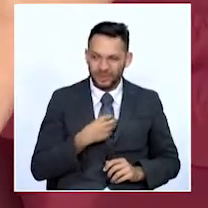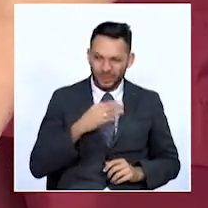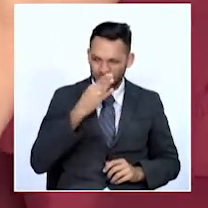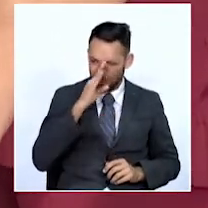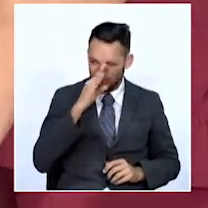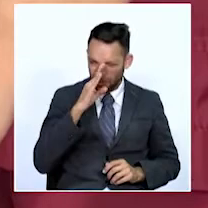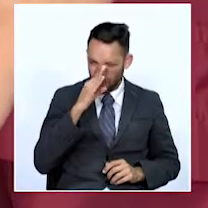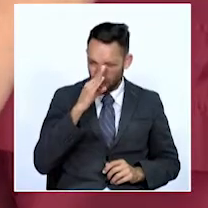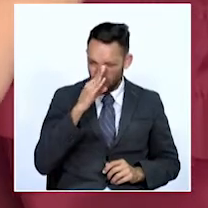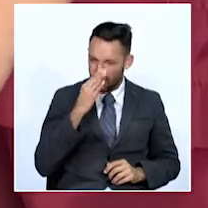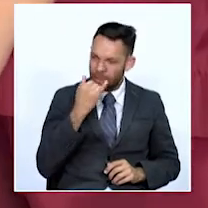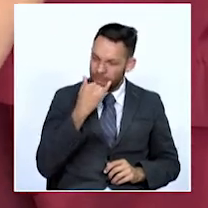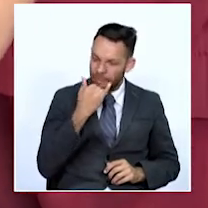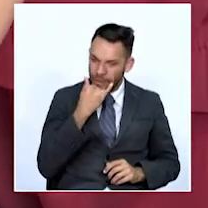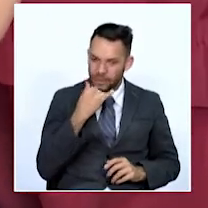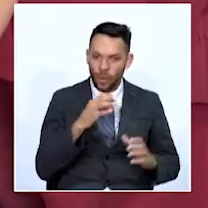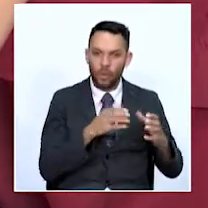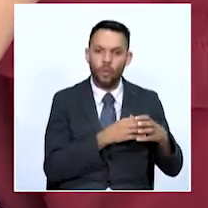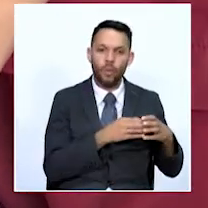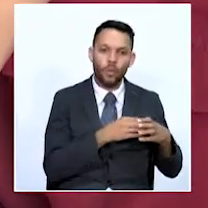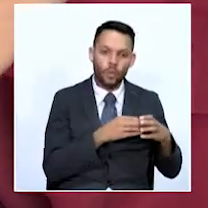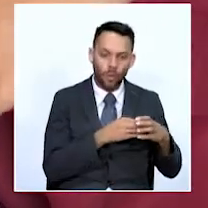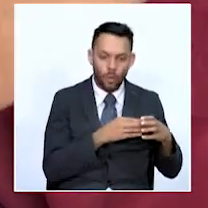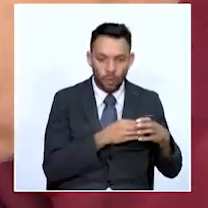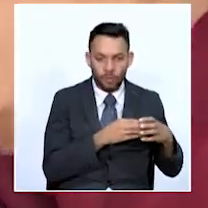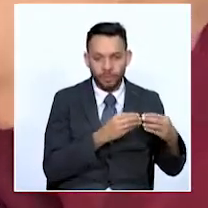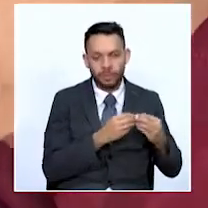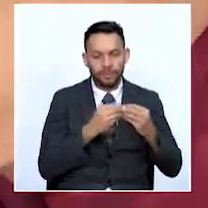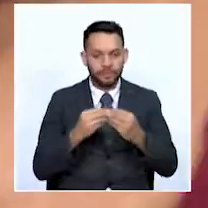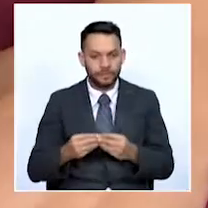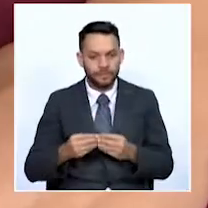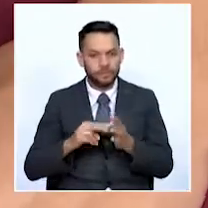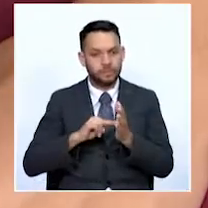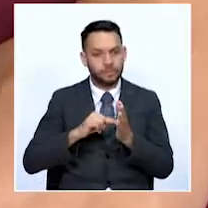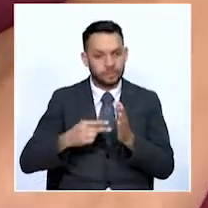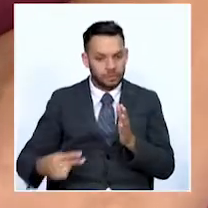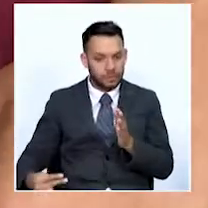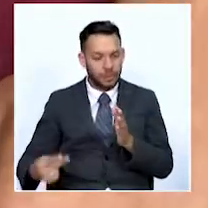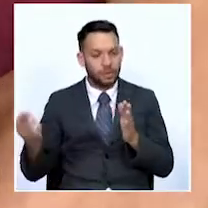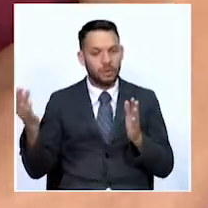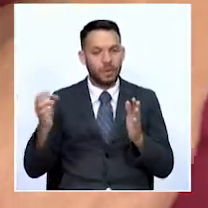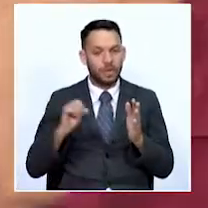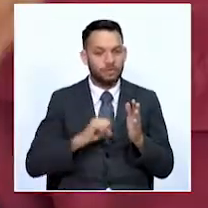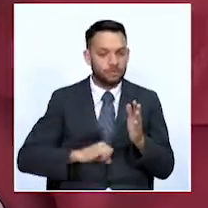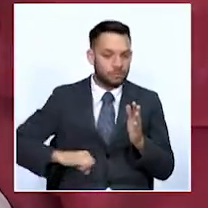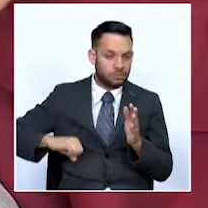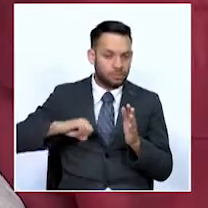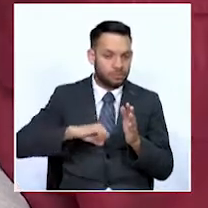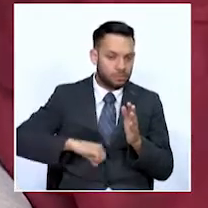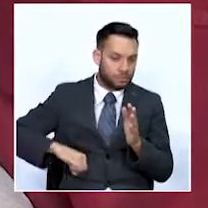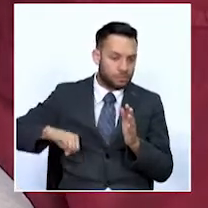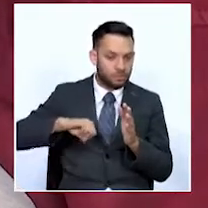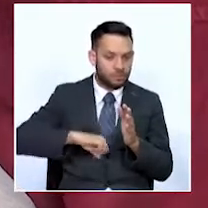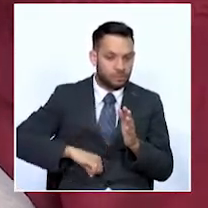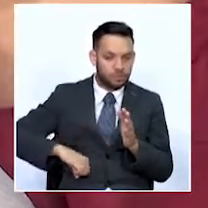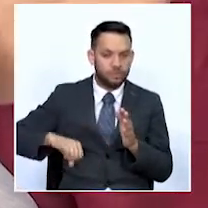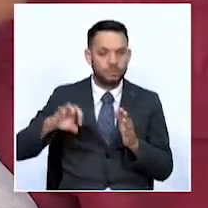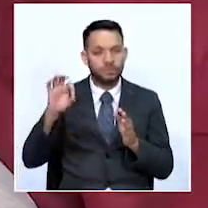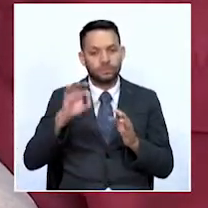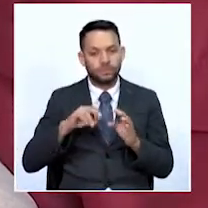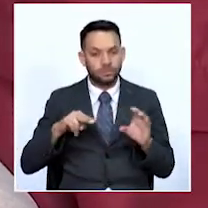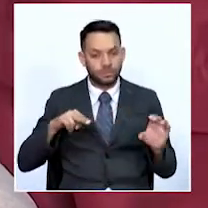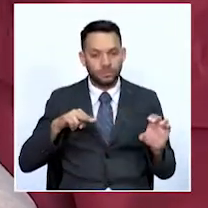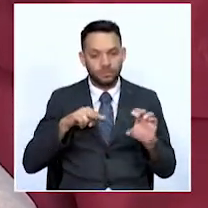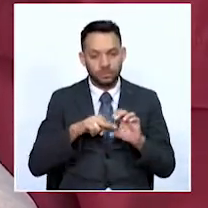importante? Tener un buen equipo, tener un buen complemento, un radiólogo para hacer una ecografía o hacer una